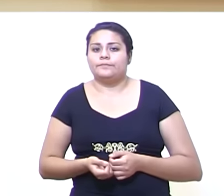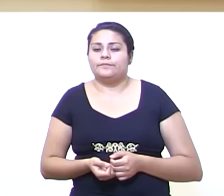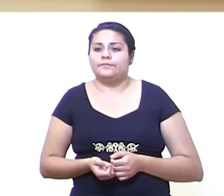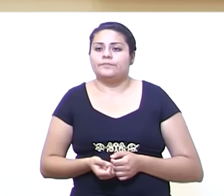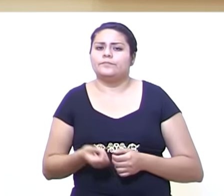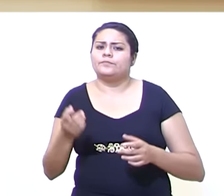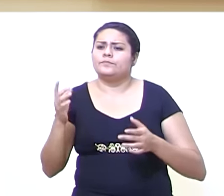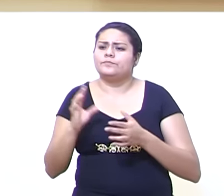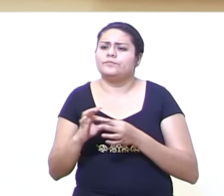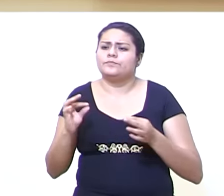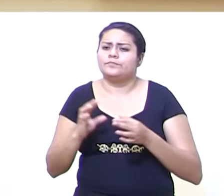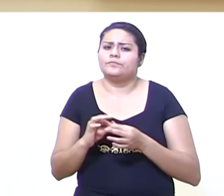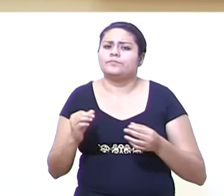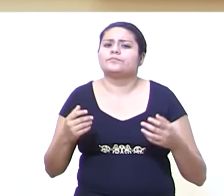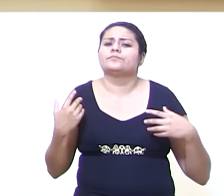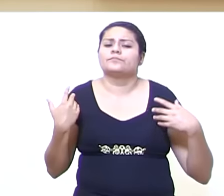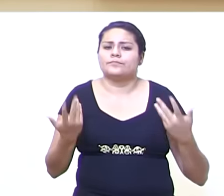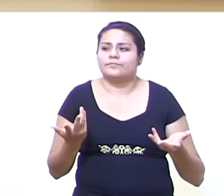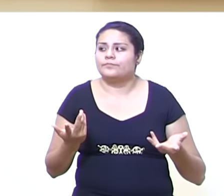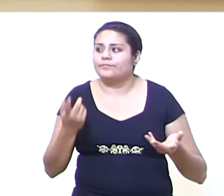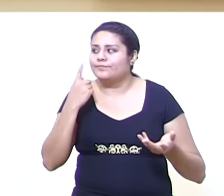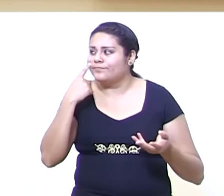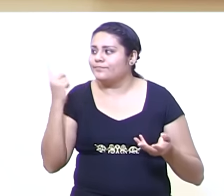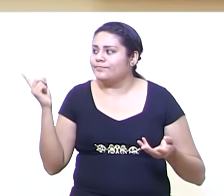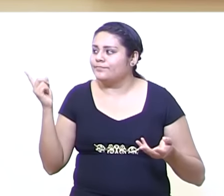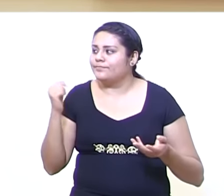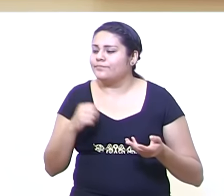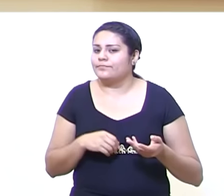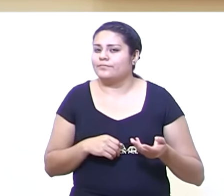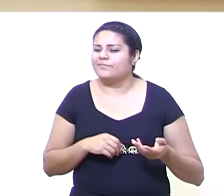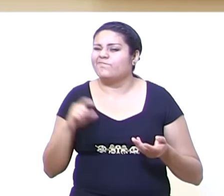vimos, ¿qué crees que representa esto?